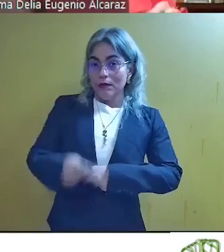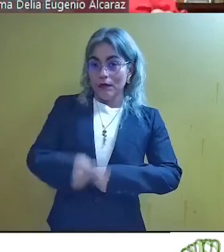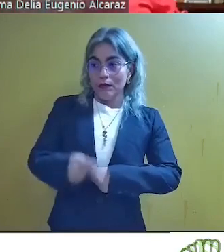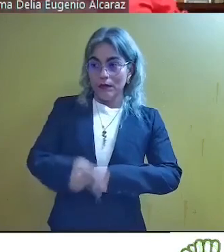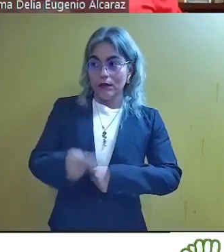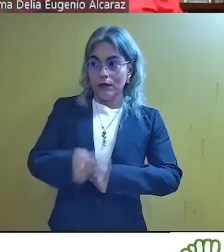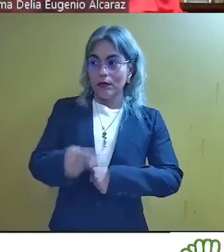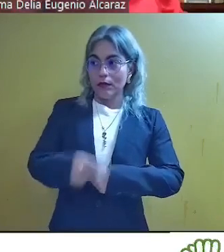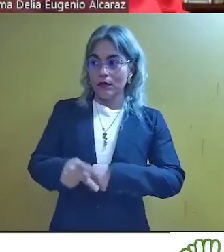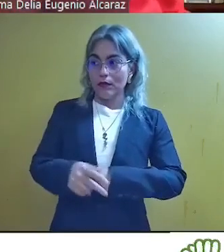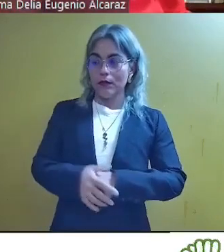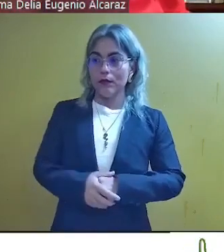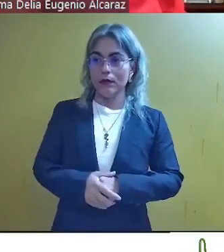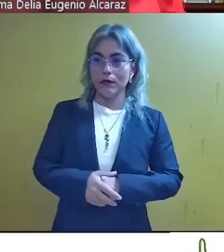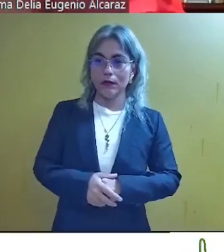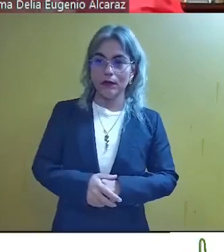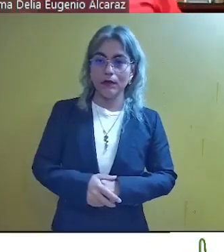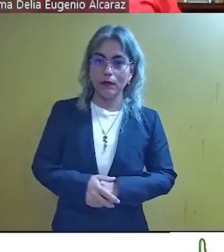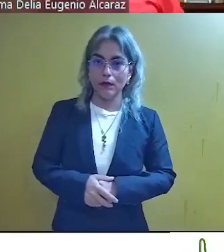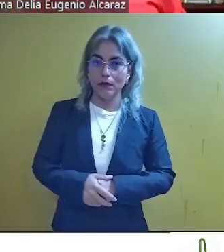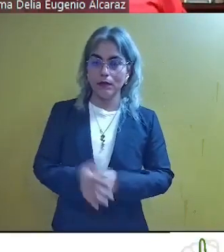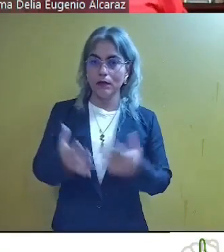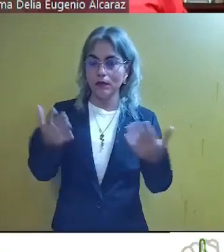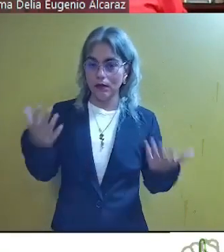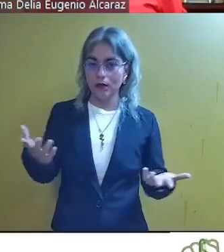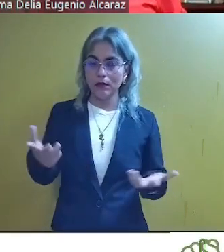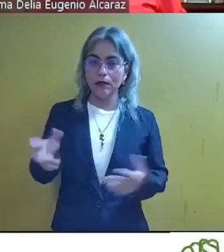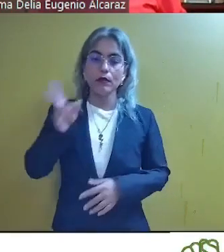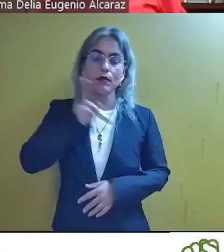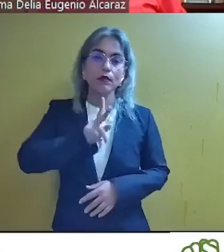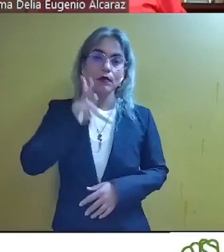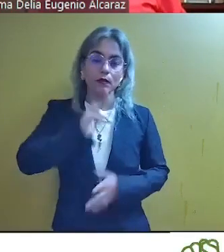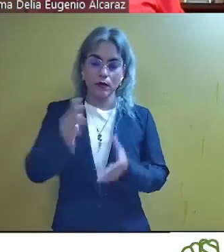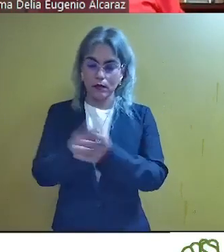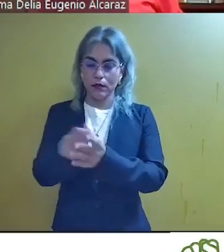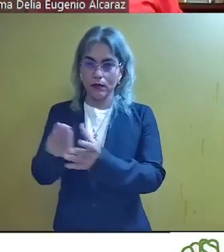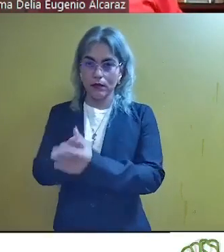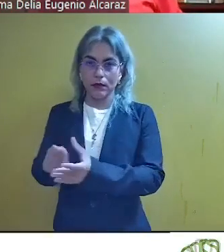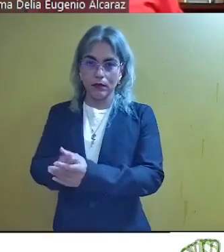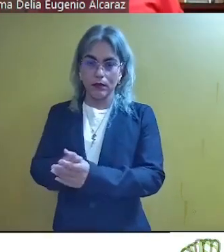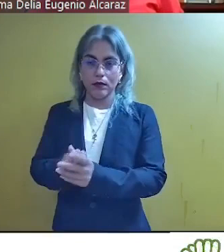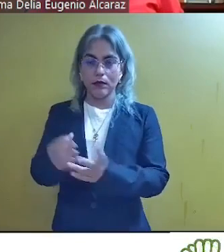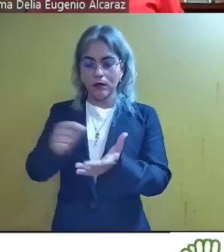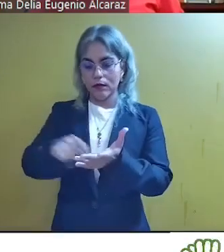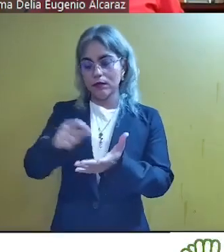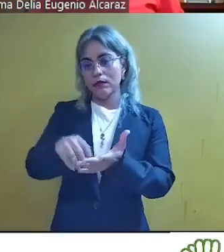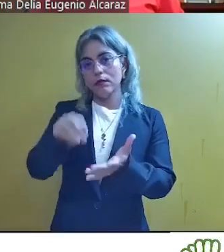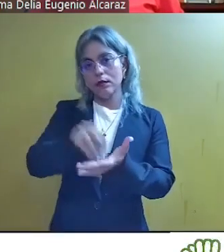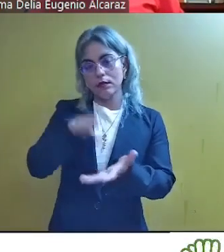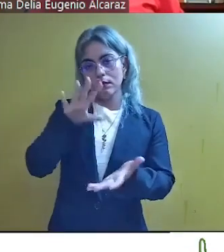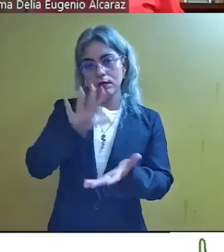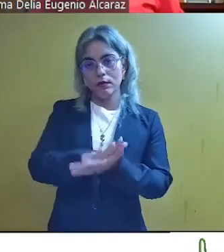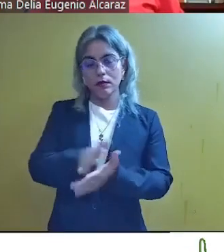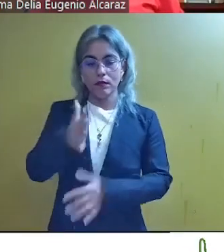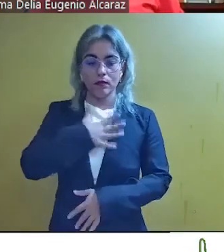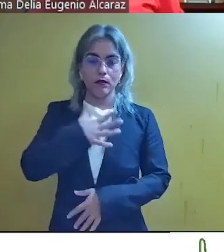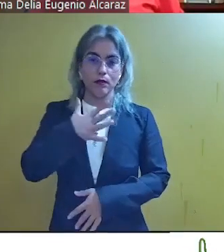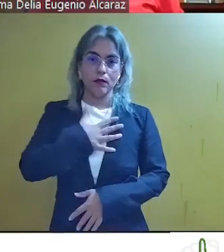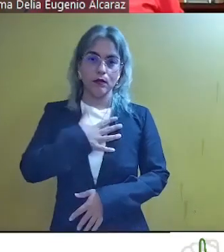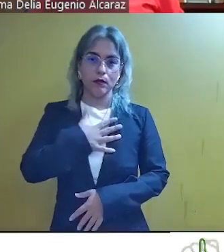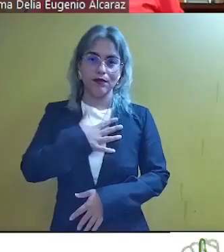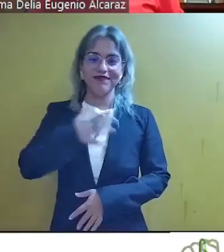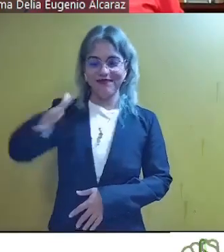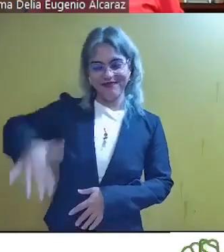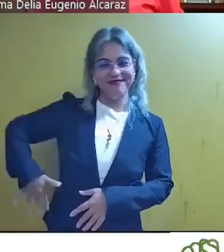esta prueba que se oferta en el expediente, y entonces por congruencia con mi voto en